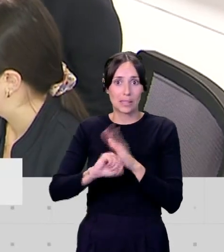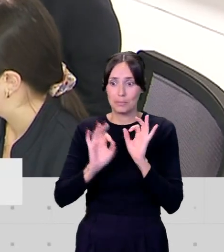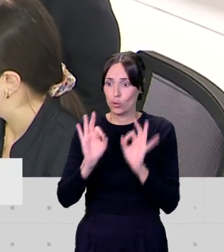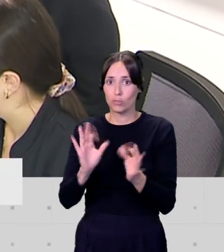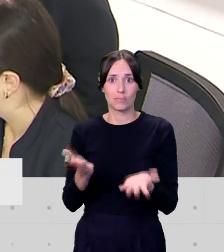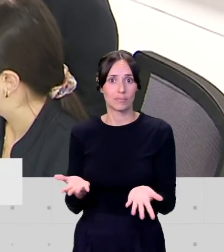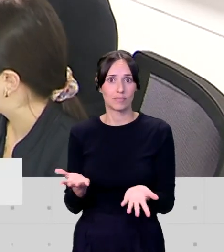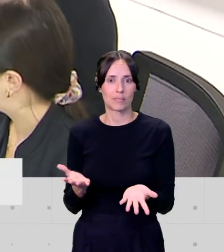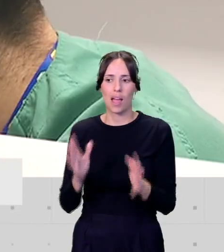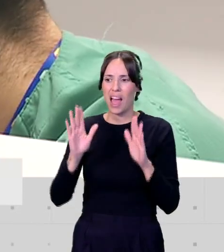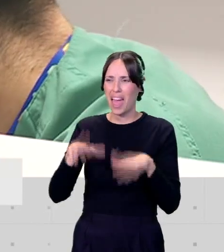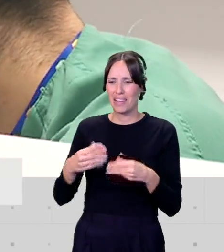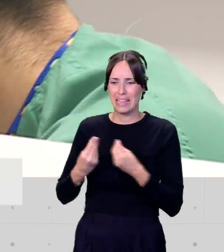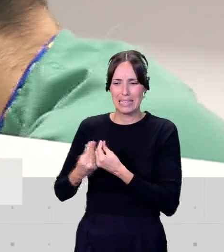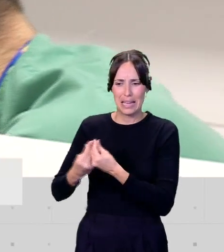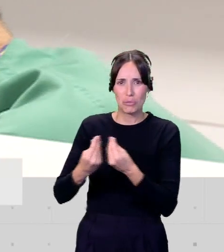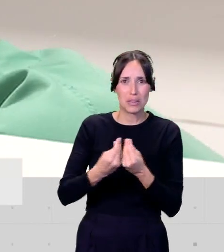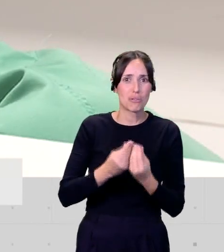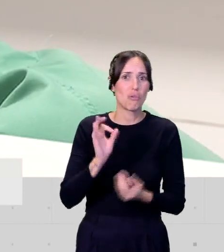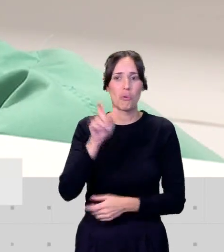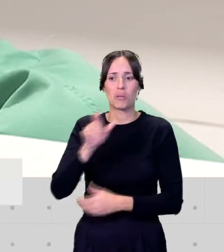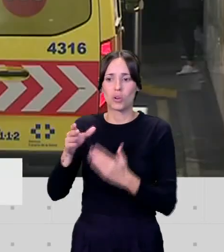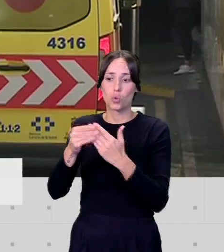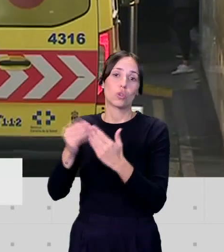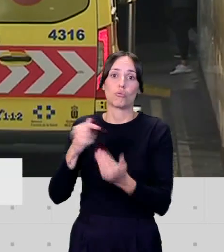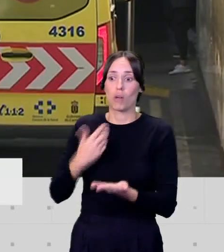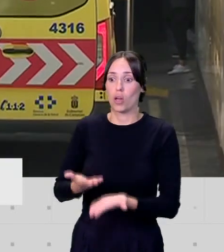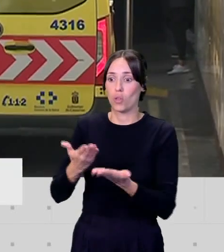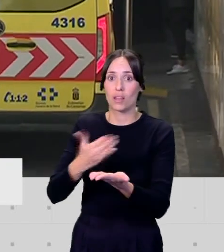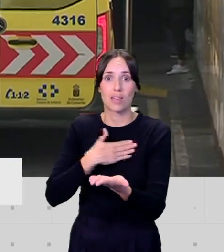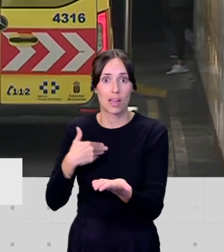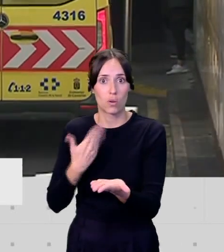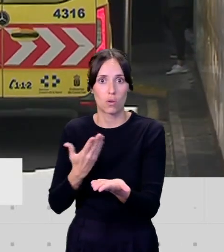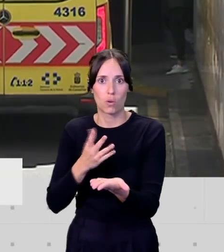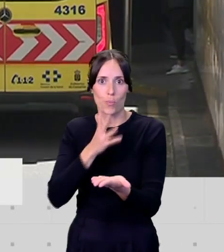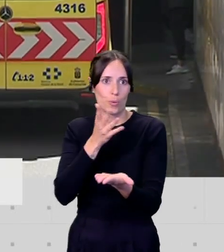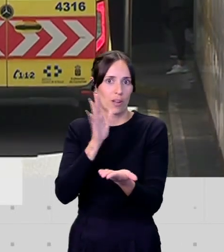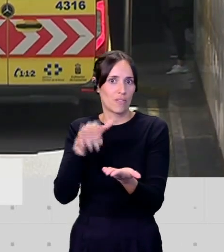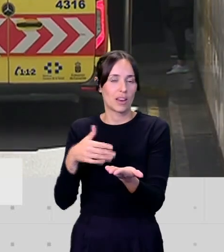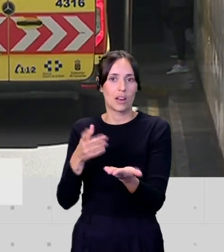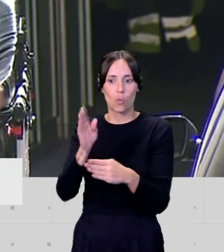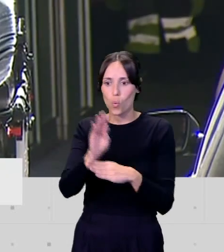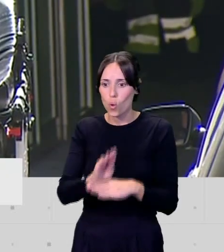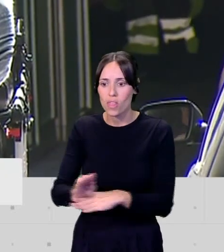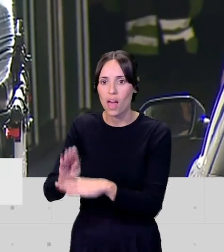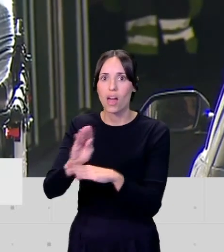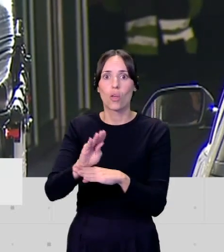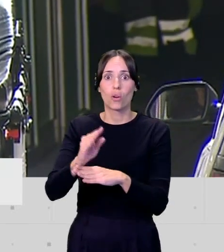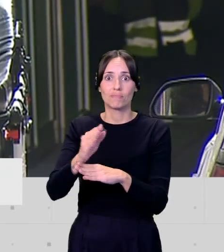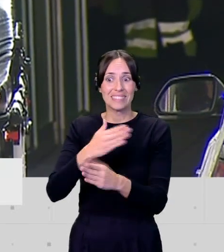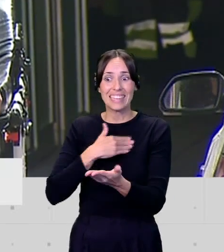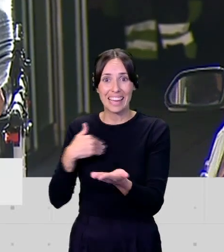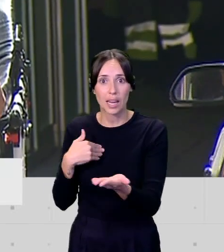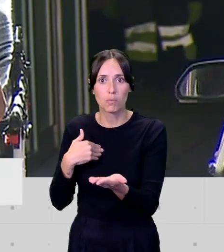O sea, esa saturación, esos pacientes que tú quieres ayudar, porque al fin y al cabo ese contacto que nosotros tenemos, ese cuidado que queremos desarrollar, pues